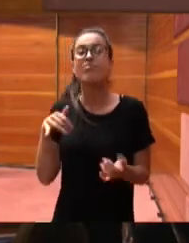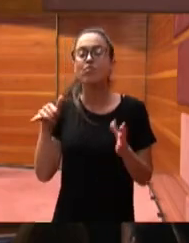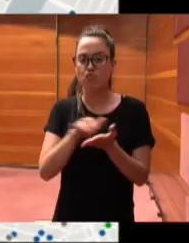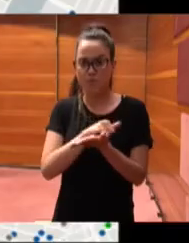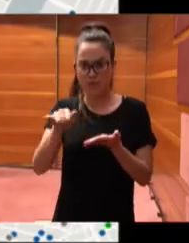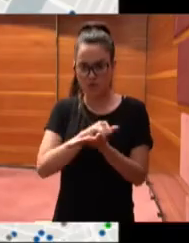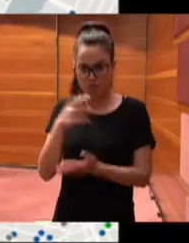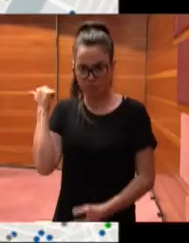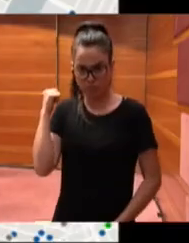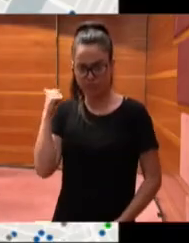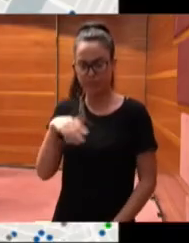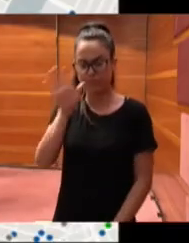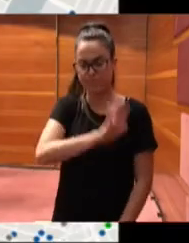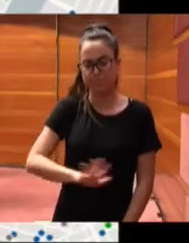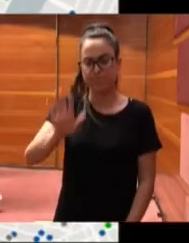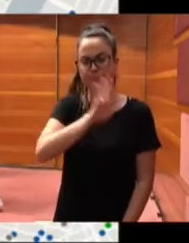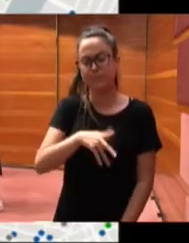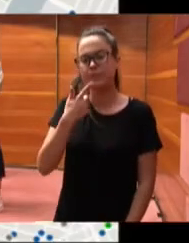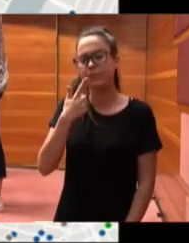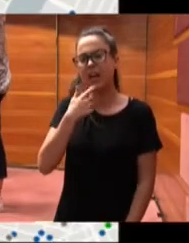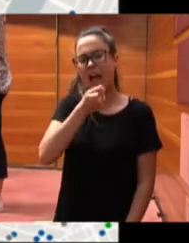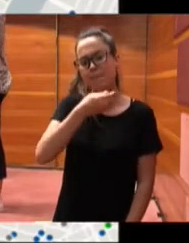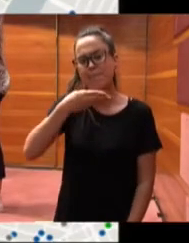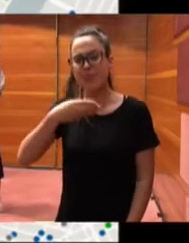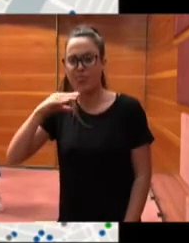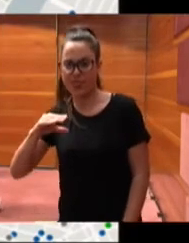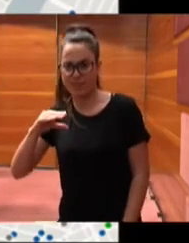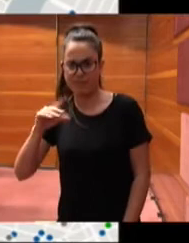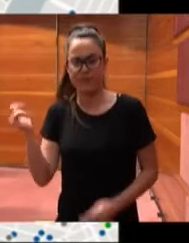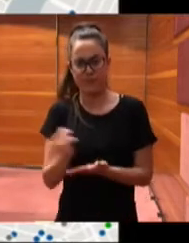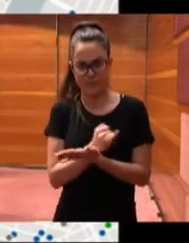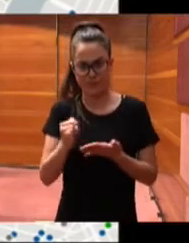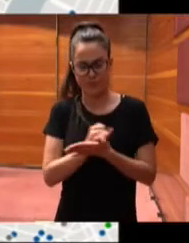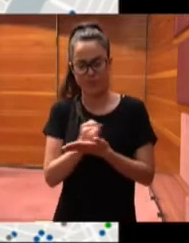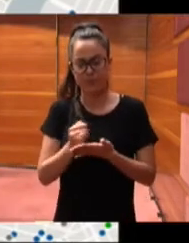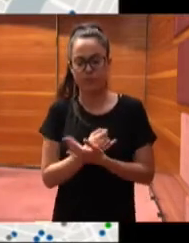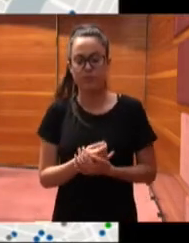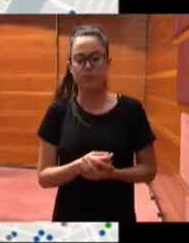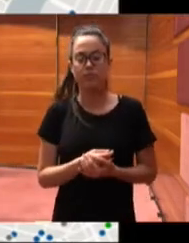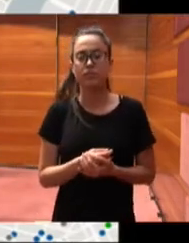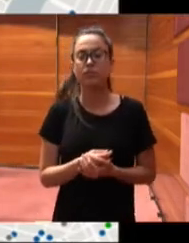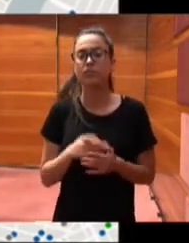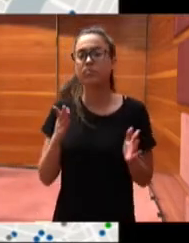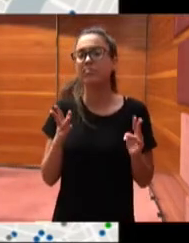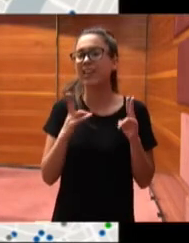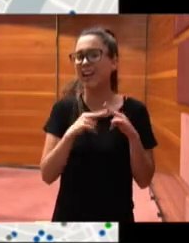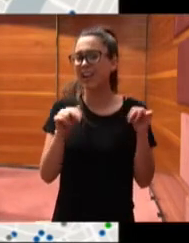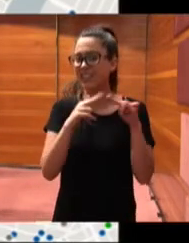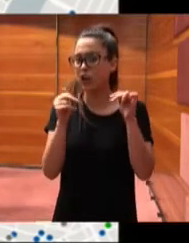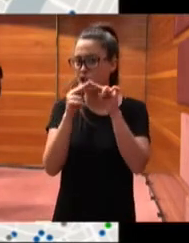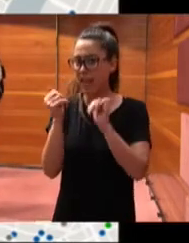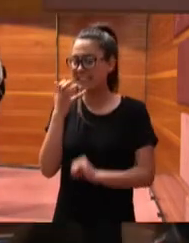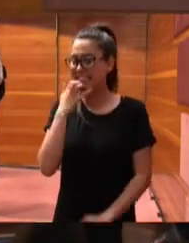concretamente. Ahí los catalogan por A, B o C. Y no solamente la categoría que han tenido, sino si tú